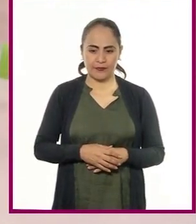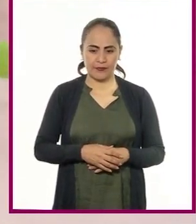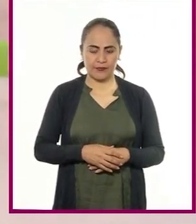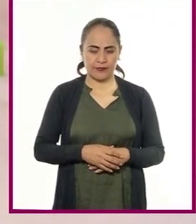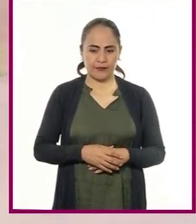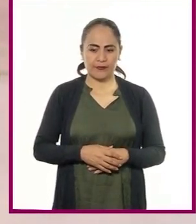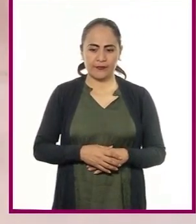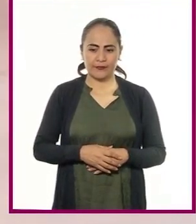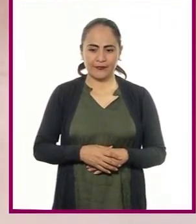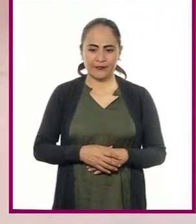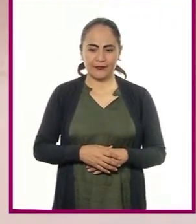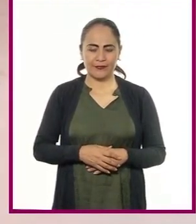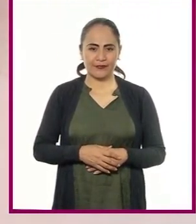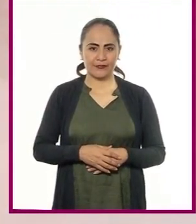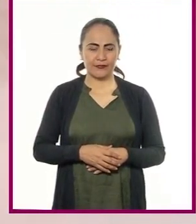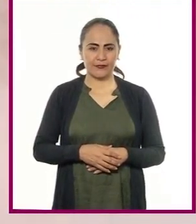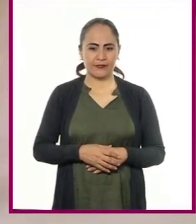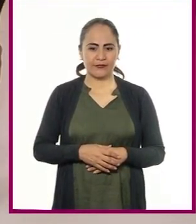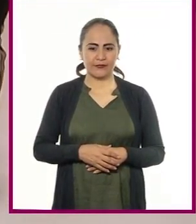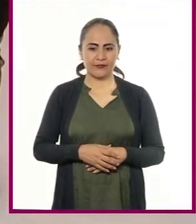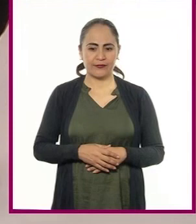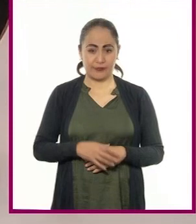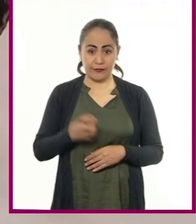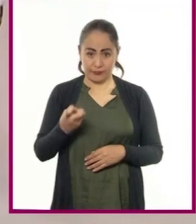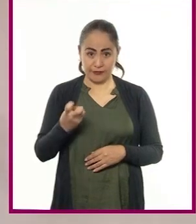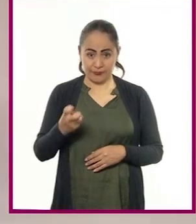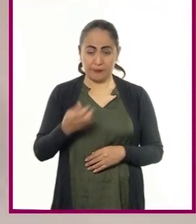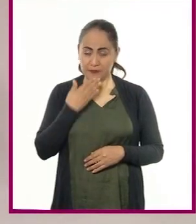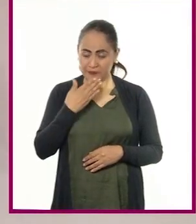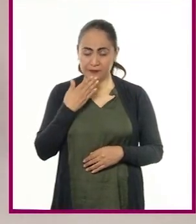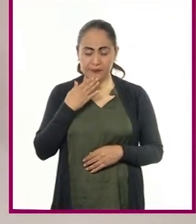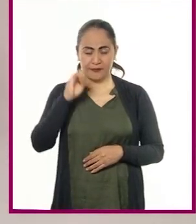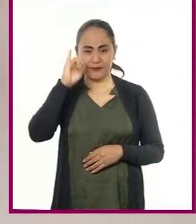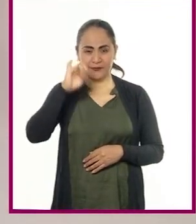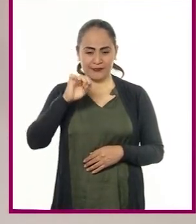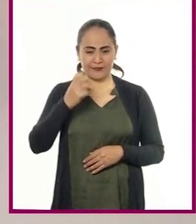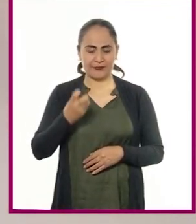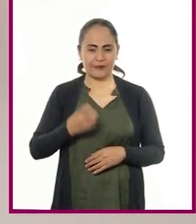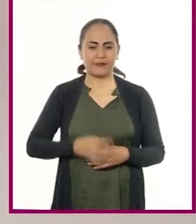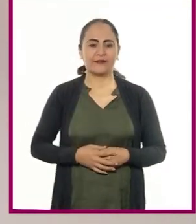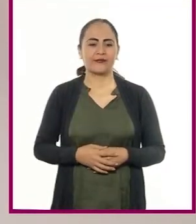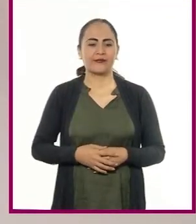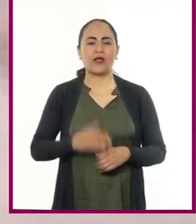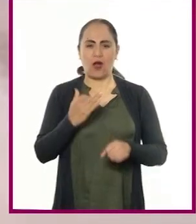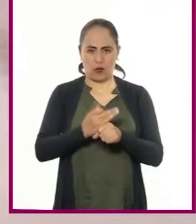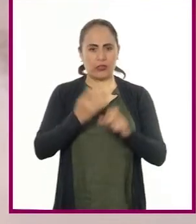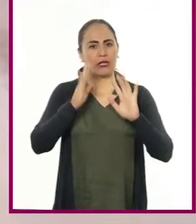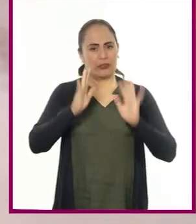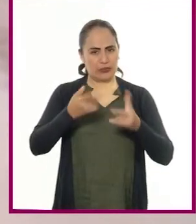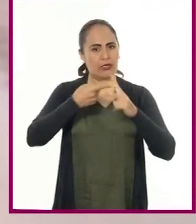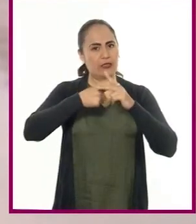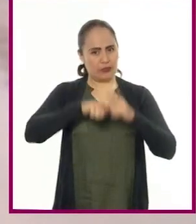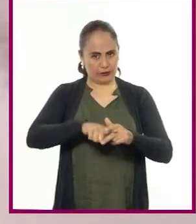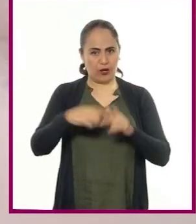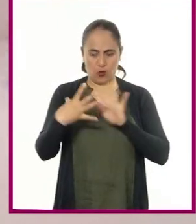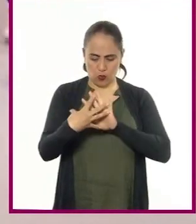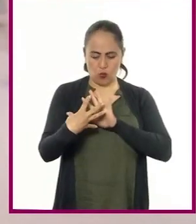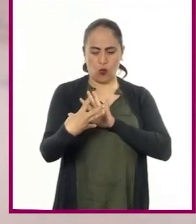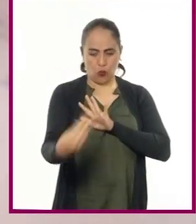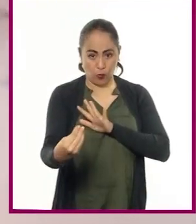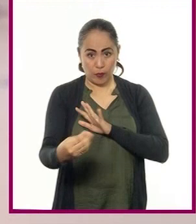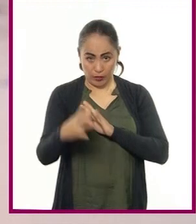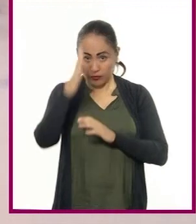también. ¿Acá? Sí. Ahí está bien. Bien, vamos a comenzar. Me siguen.